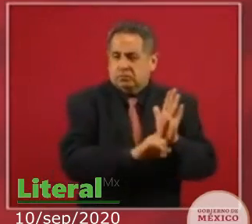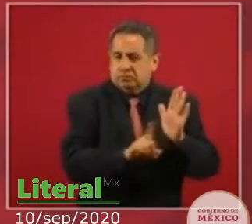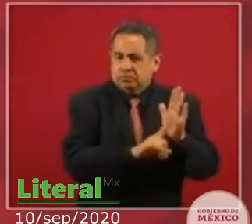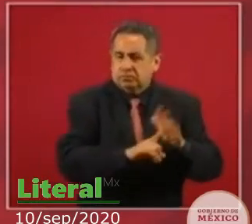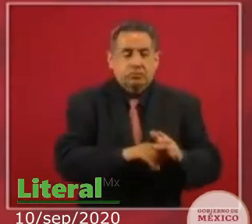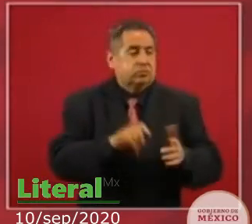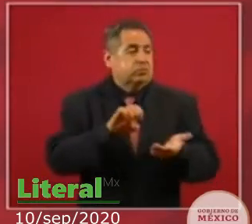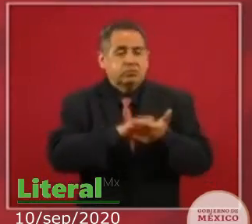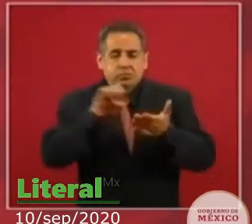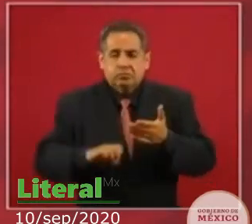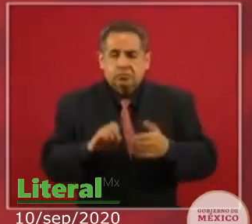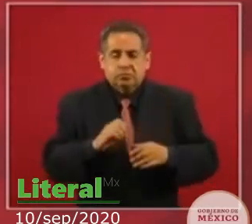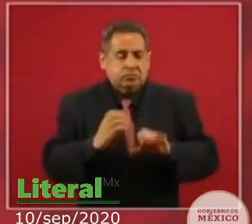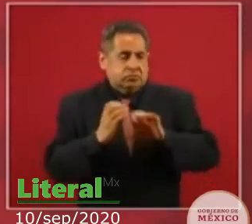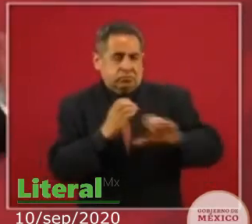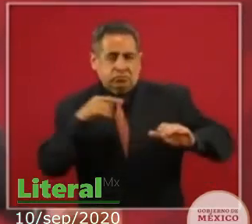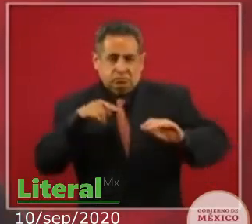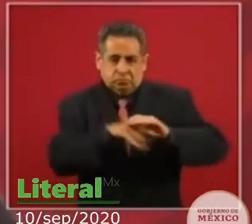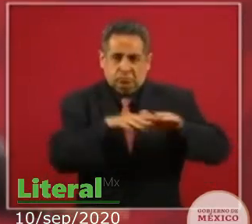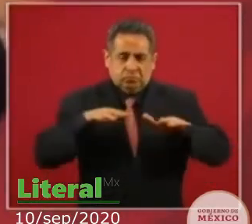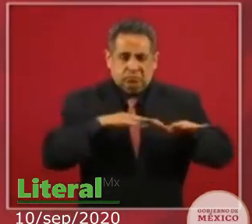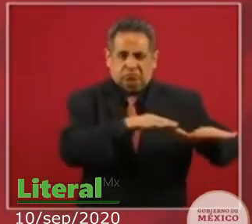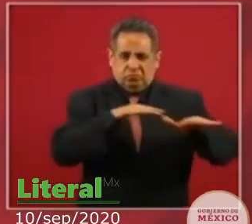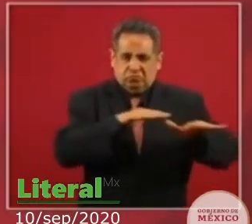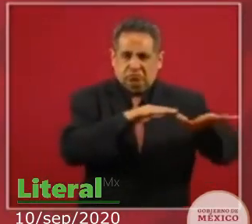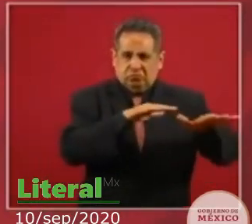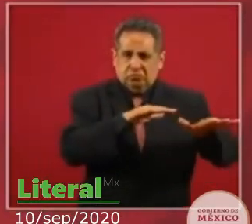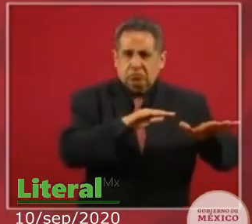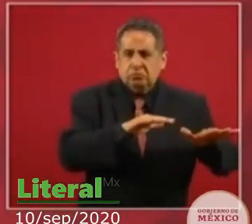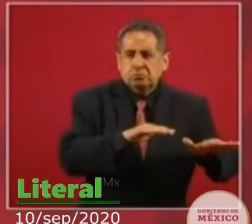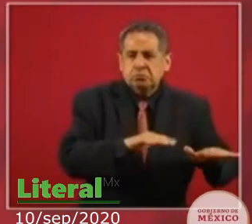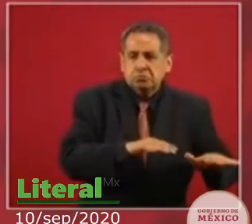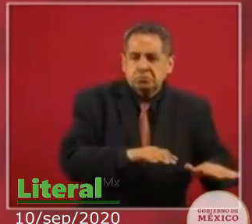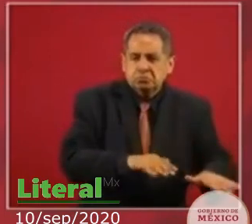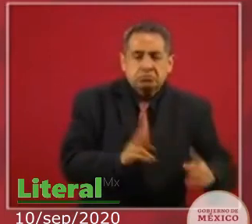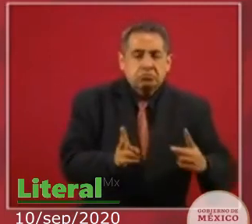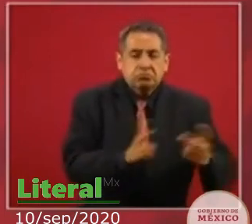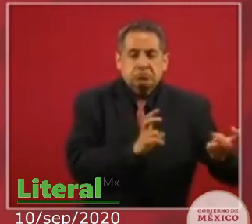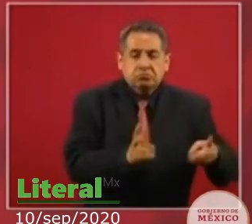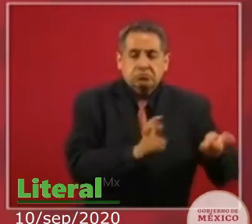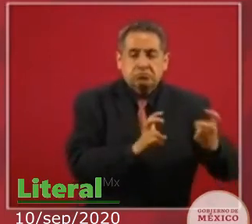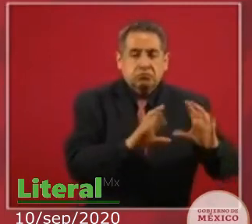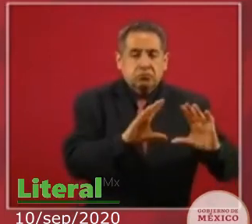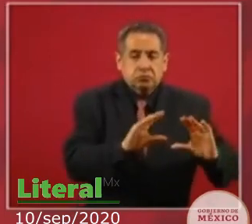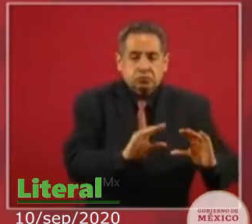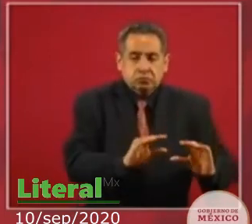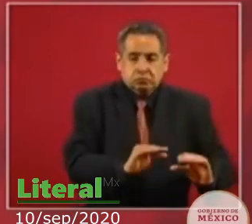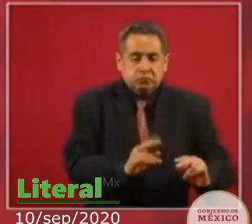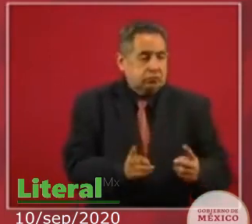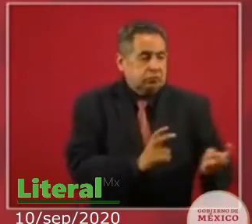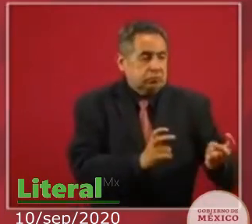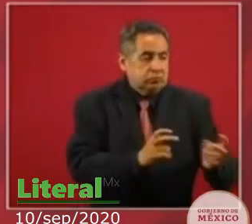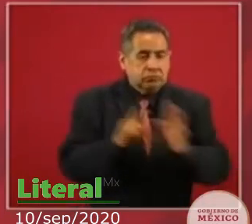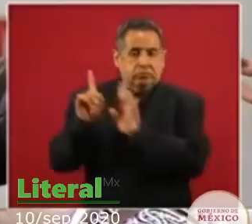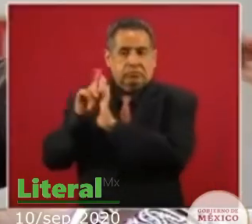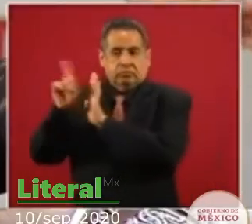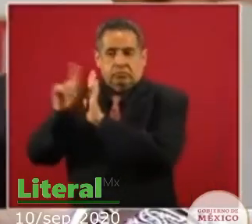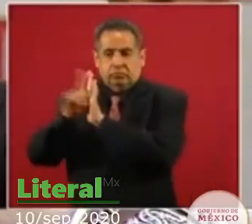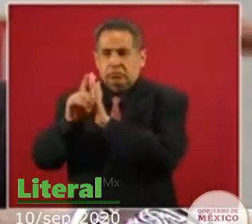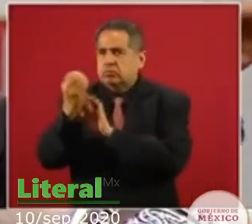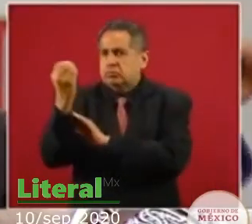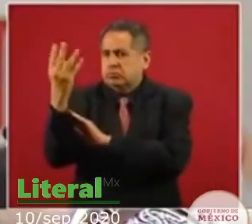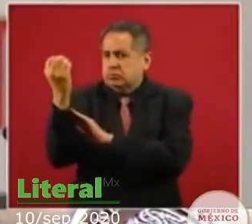presión, porque estaban extrayendo combustible, pues en